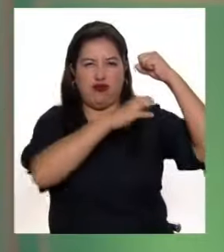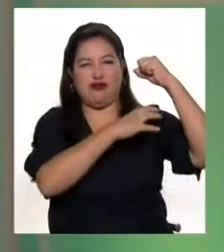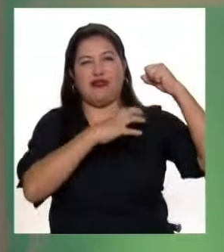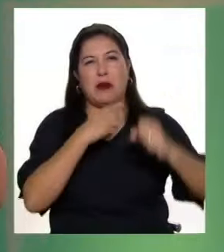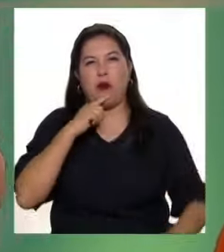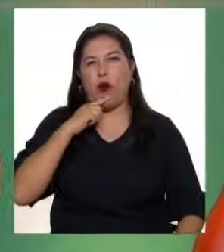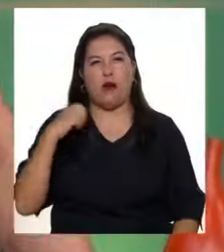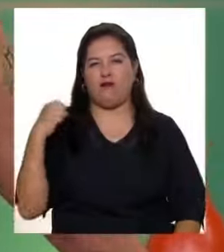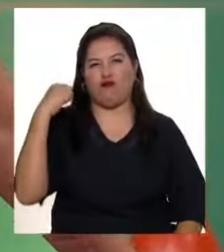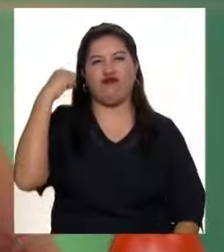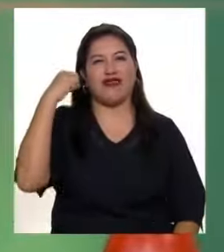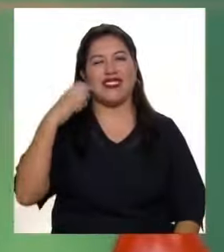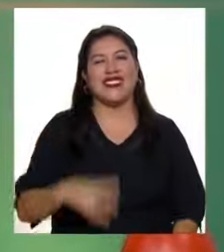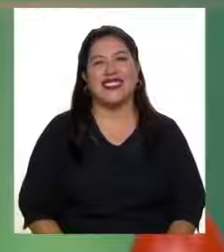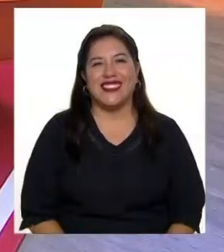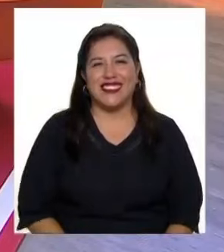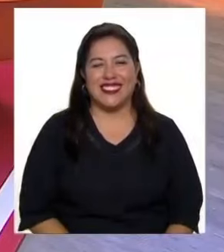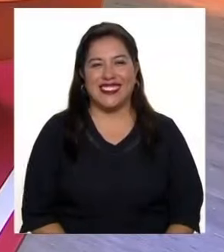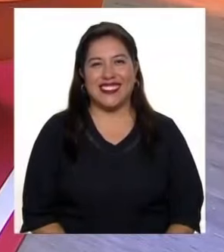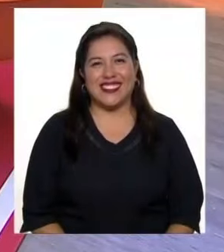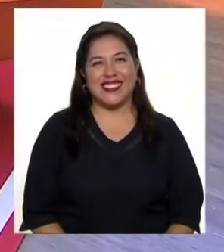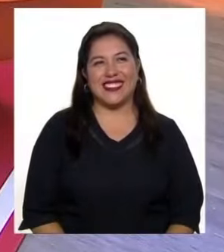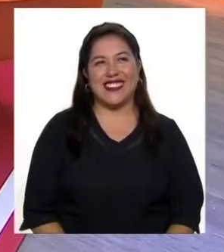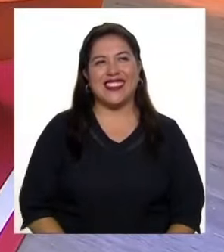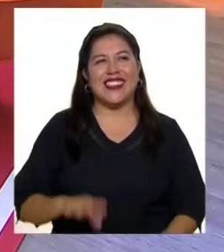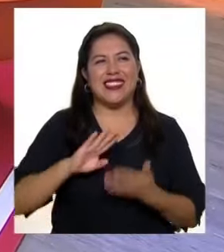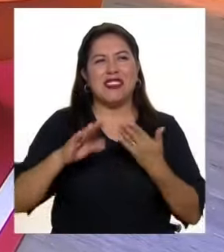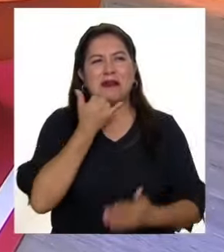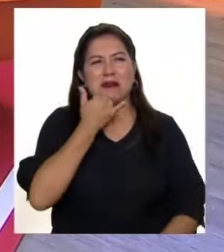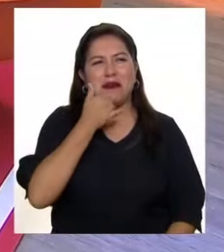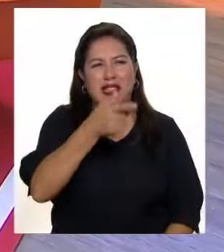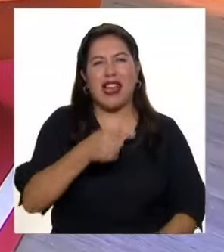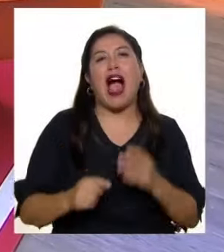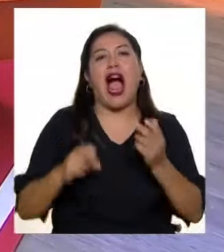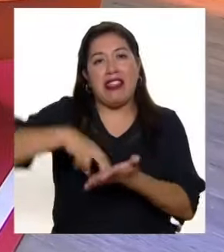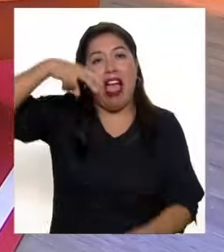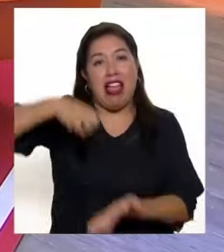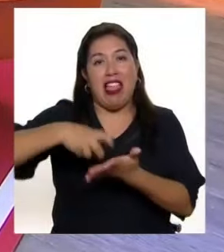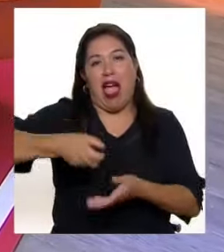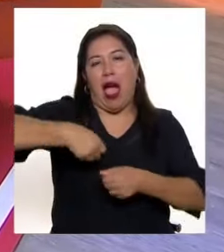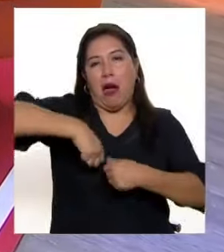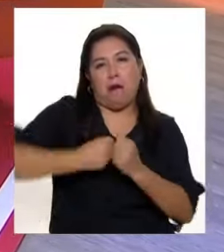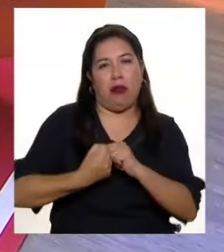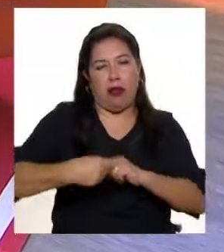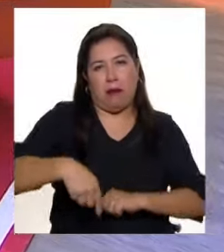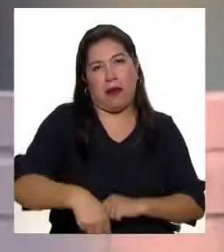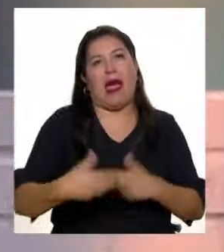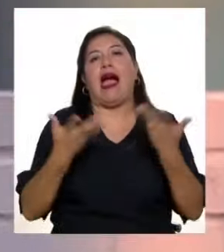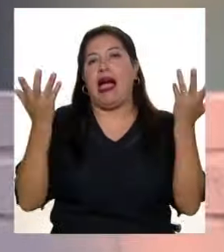¡Vamos con todo! Ay, Uchi, perdóname, pero ¿qué pasó? ¿Qué te pica? Me doblé el pie. Ah, por estar saltando.